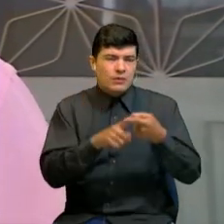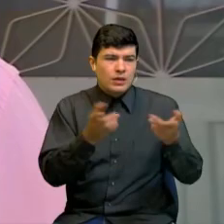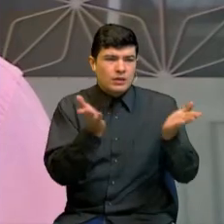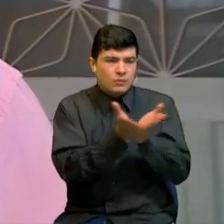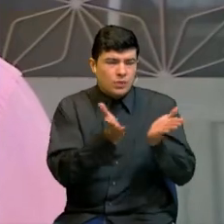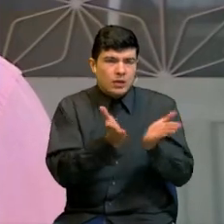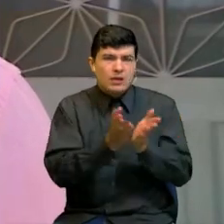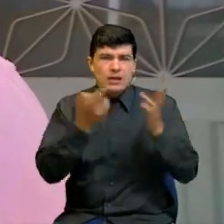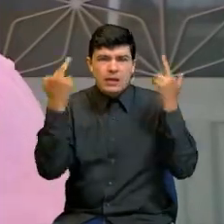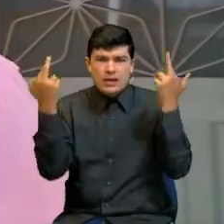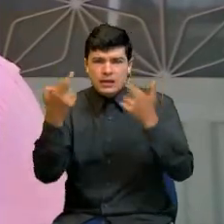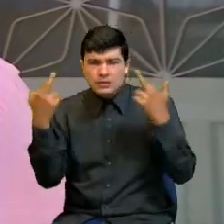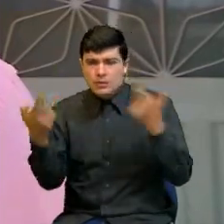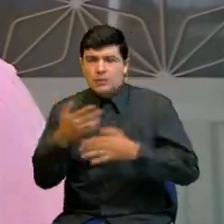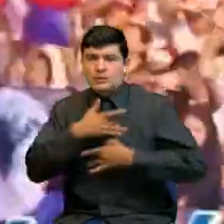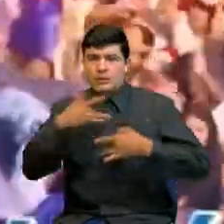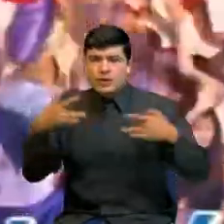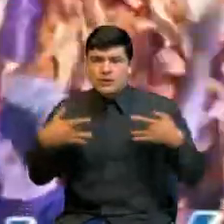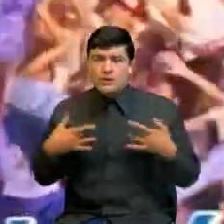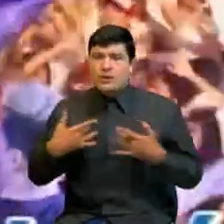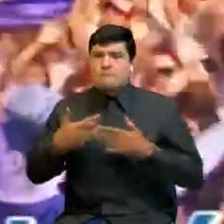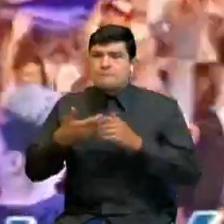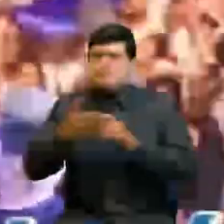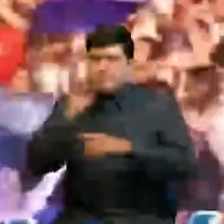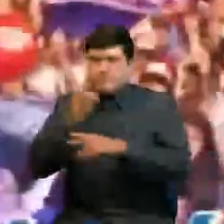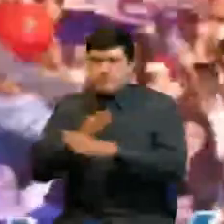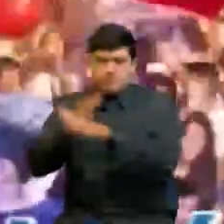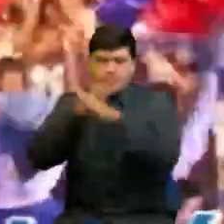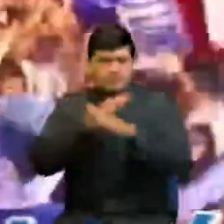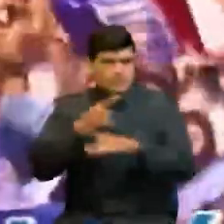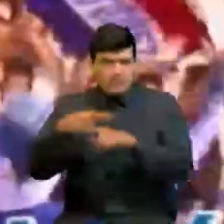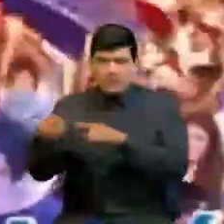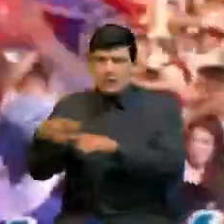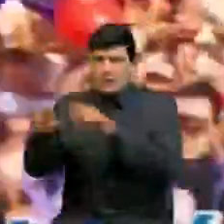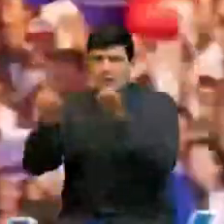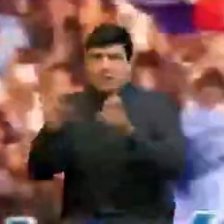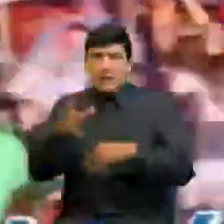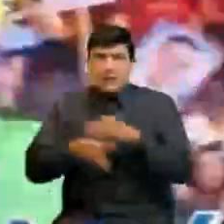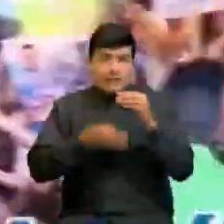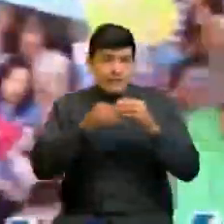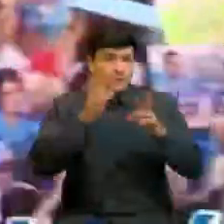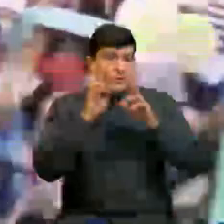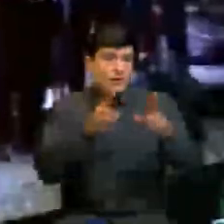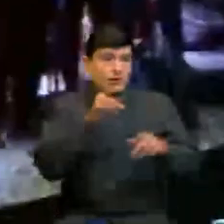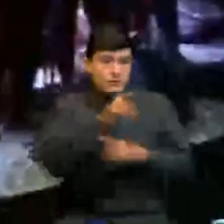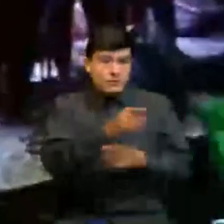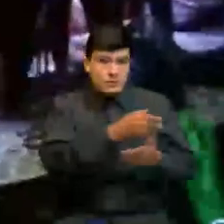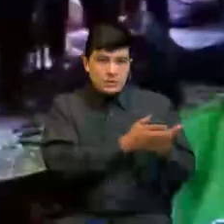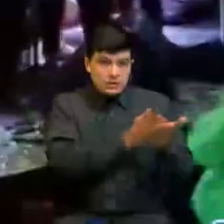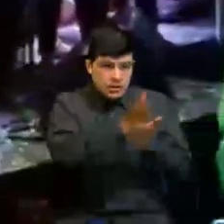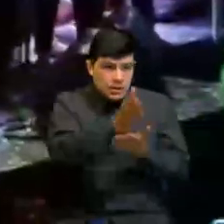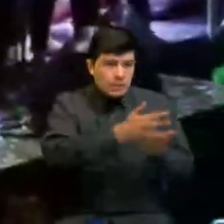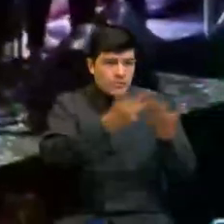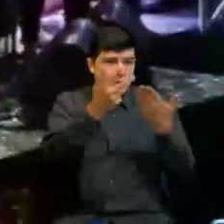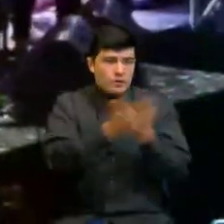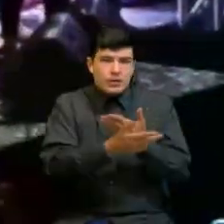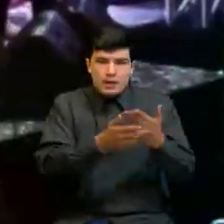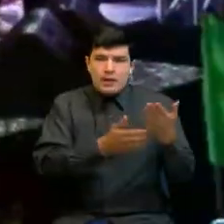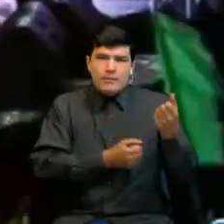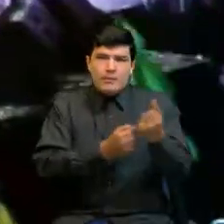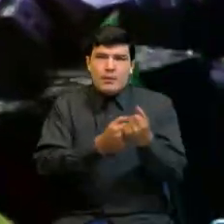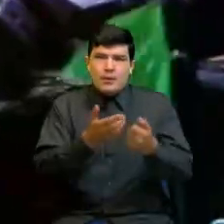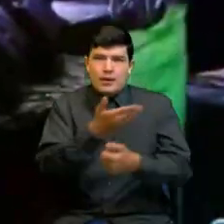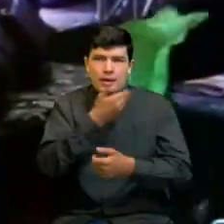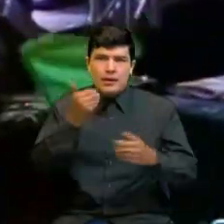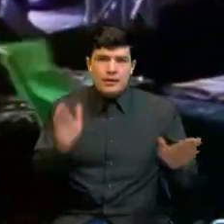el deporte, por la seguridad, por la salud, por todos los factores. De esta manera se esperan seguir viendo que los proyectos sirvan para el desarrollo y el